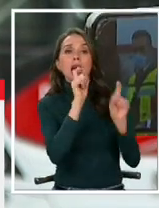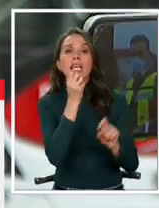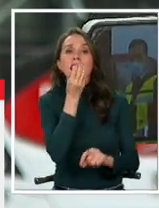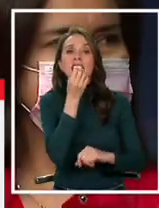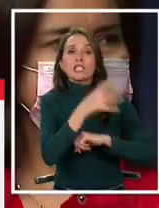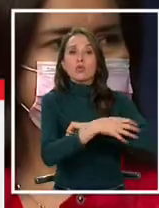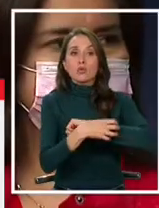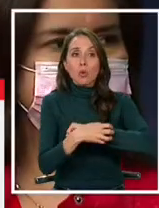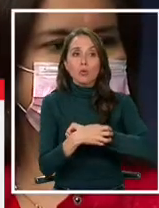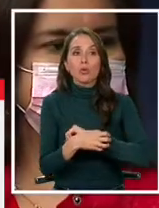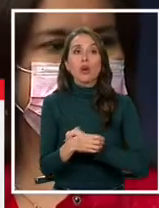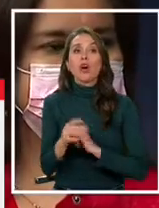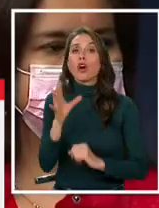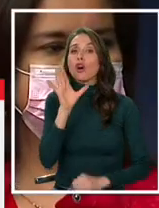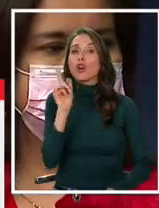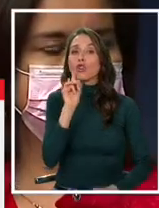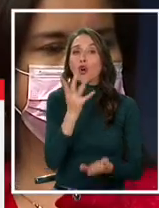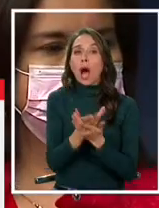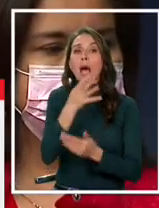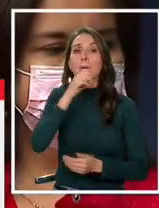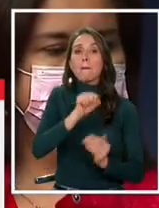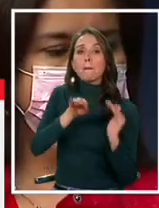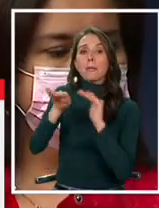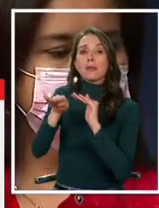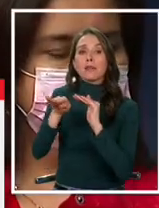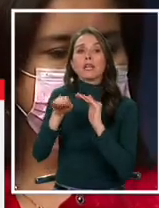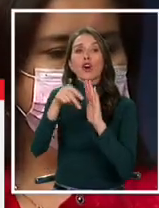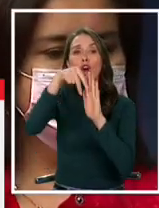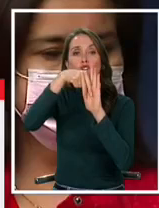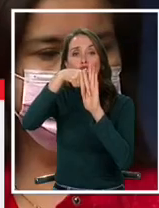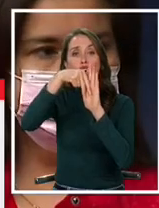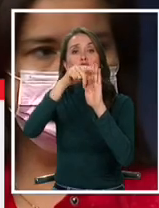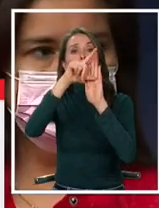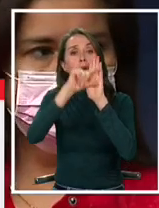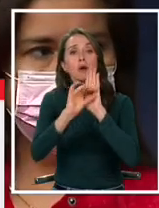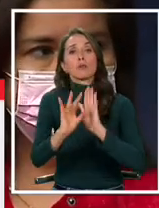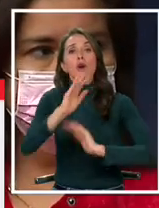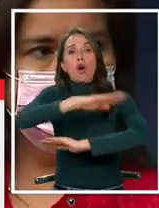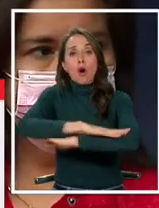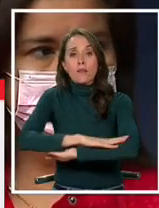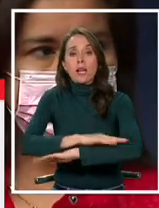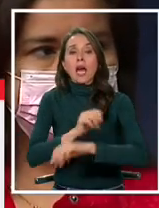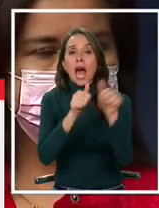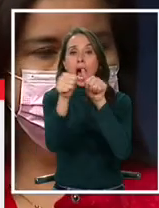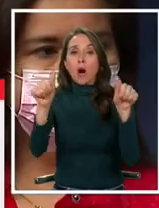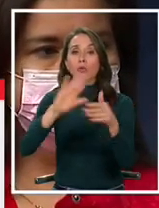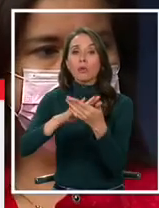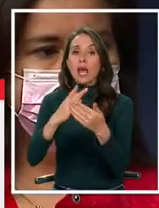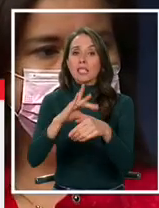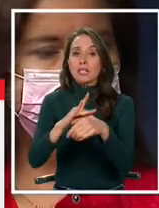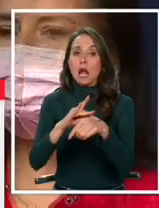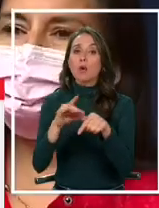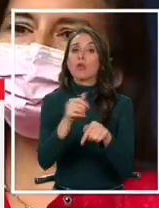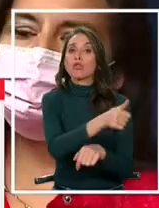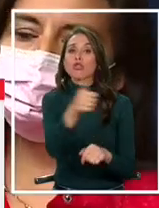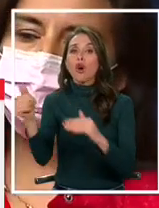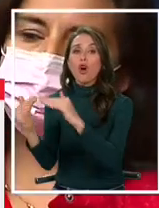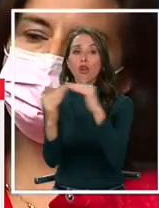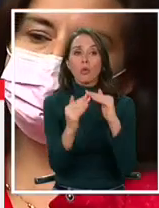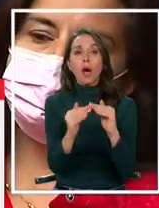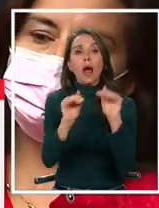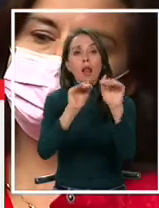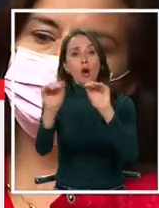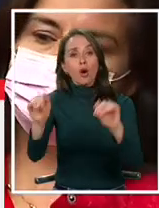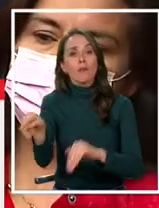promedio la verdad no hay privilegio y lo que hay que hacer es acortar la Norma y para eso está la autoridad sanitaria para velar digamos que esto es igual para todos el llamado es a